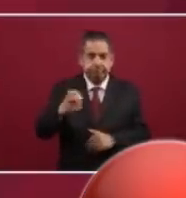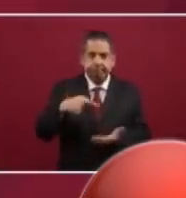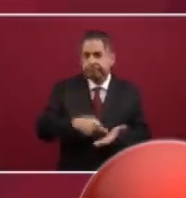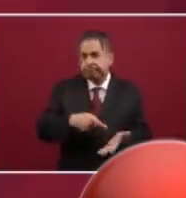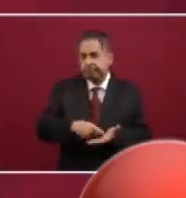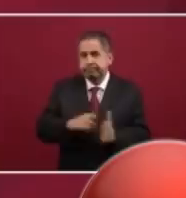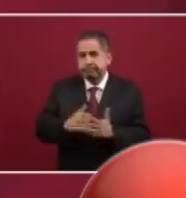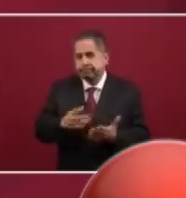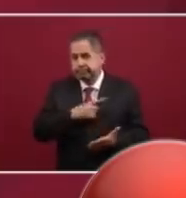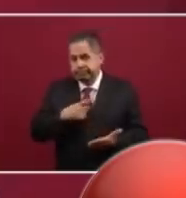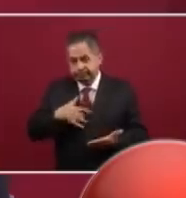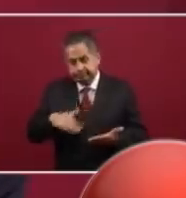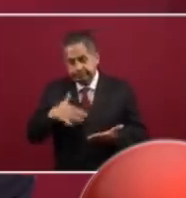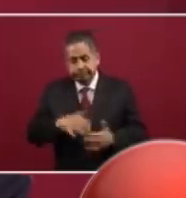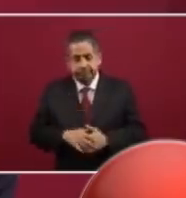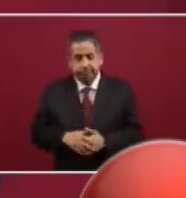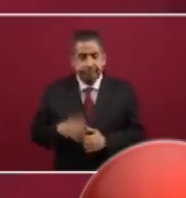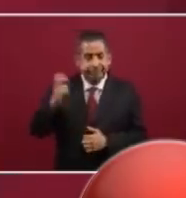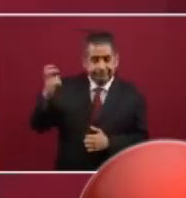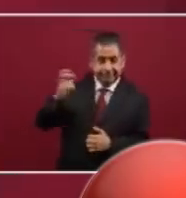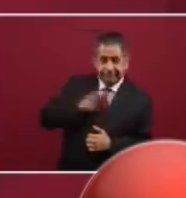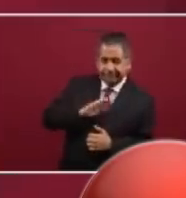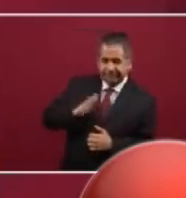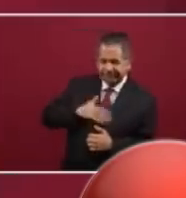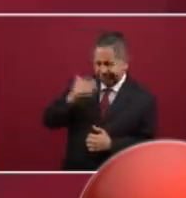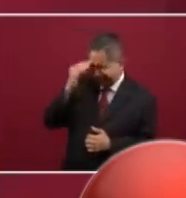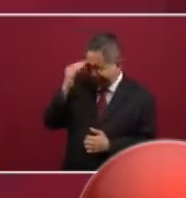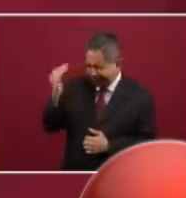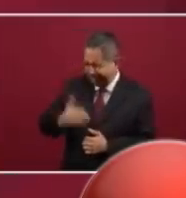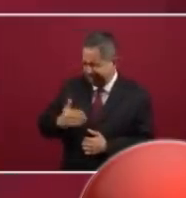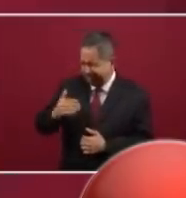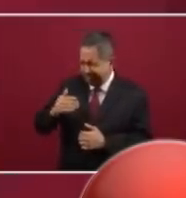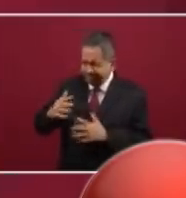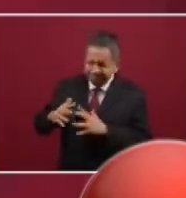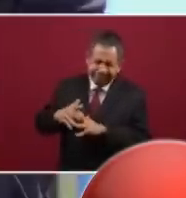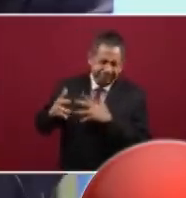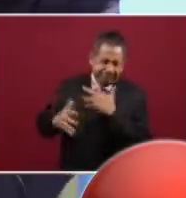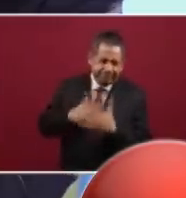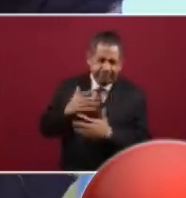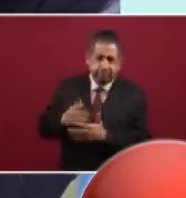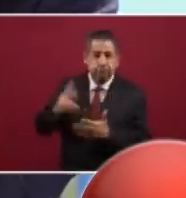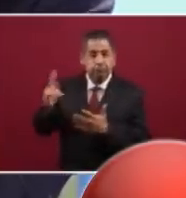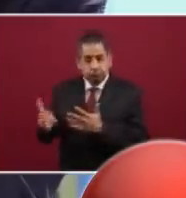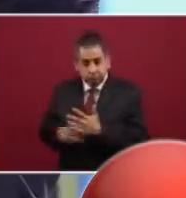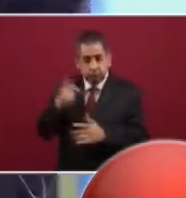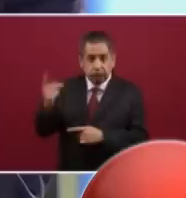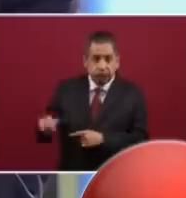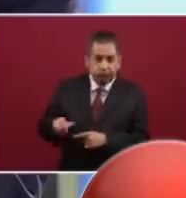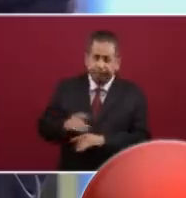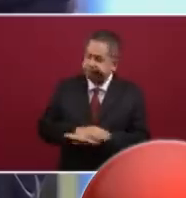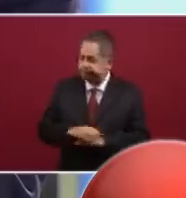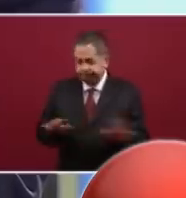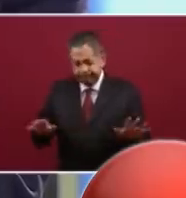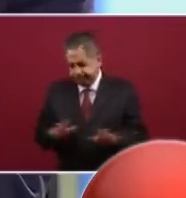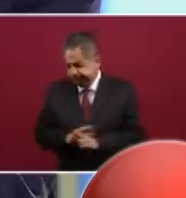porque esos horrores no deben pasar nunca en ninguna